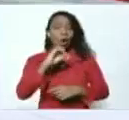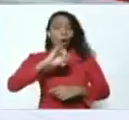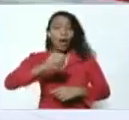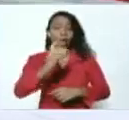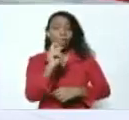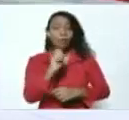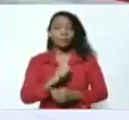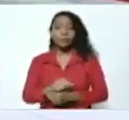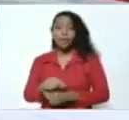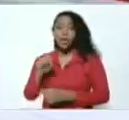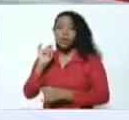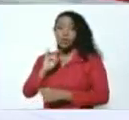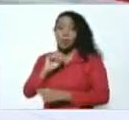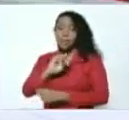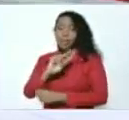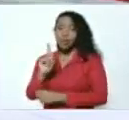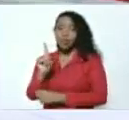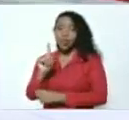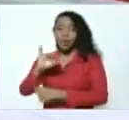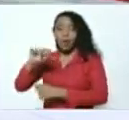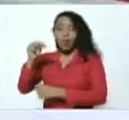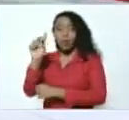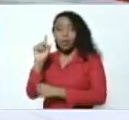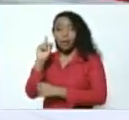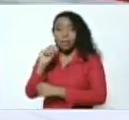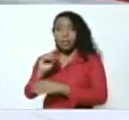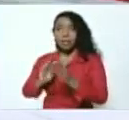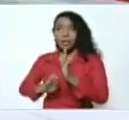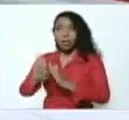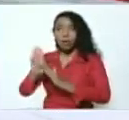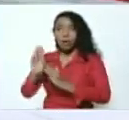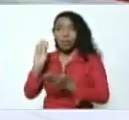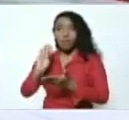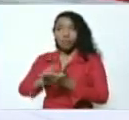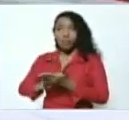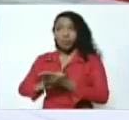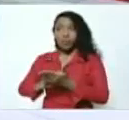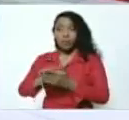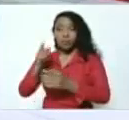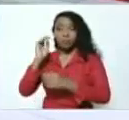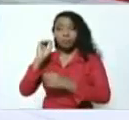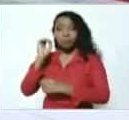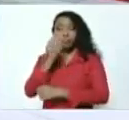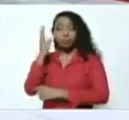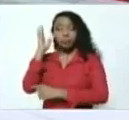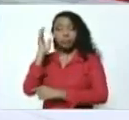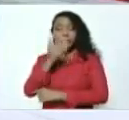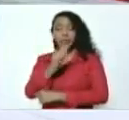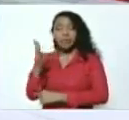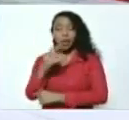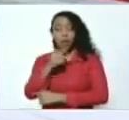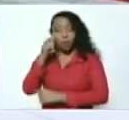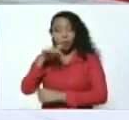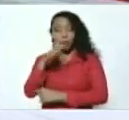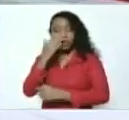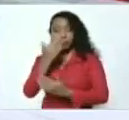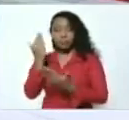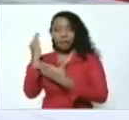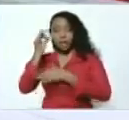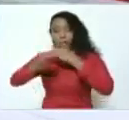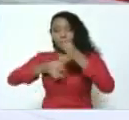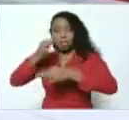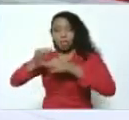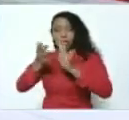Y este lunes 21 de junio también se desarrolla la instalación del Congreso Bicentenario de los Pueblos. Vamos a observar detalles de